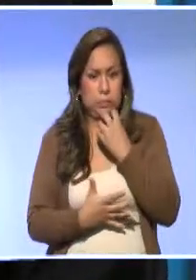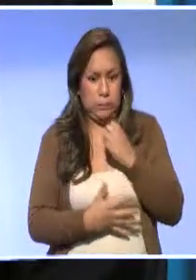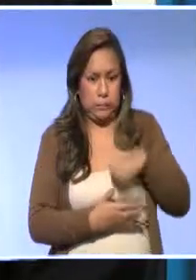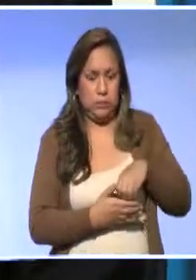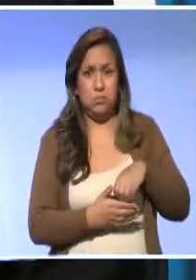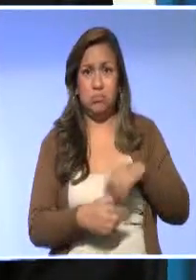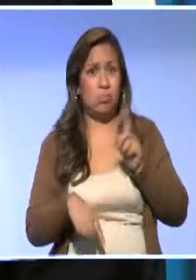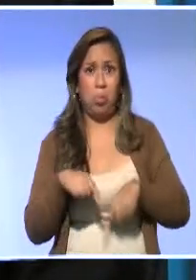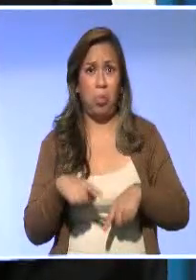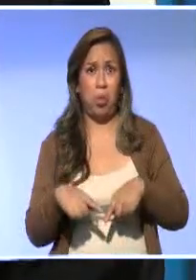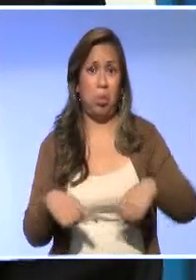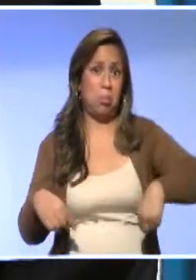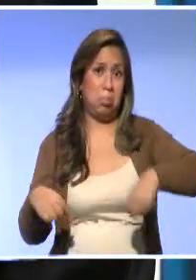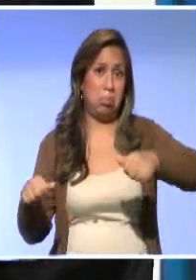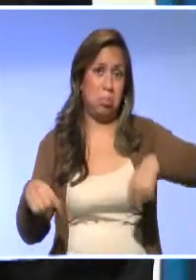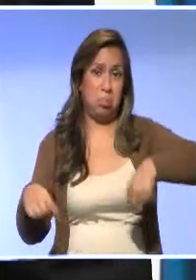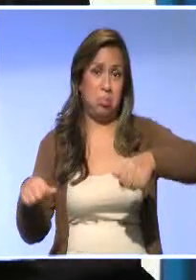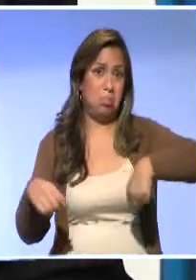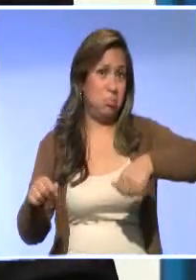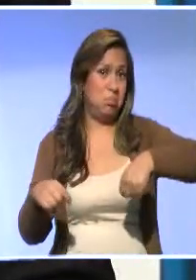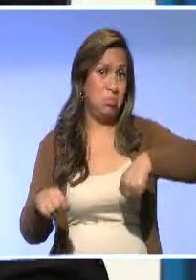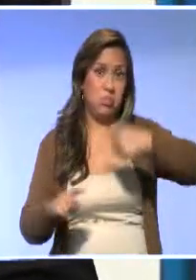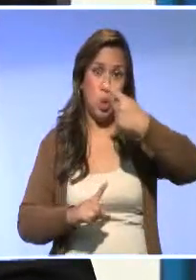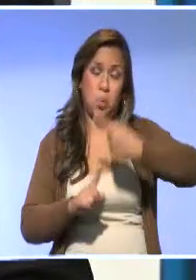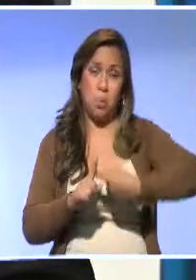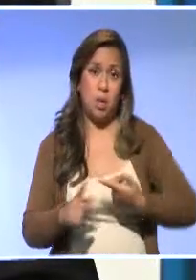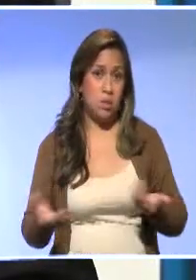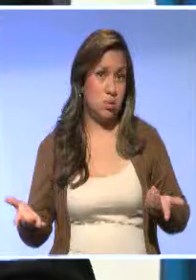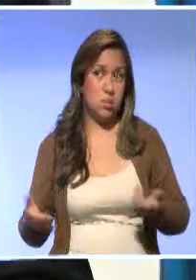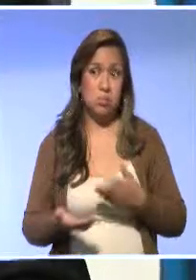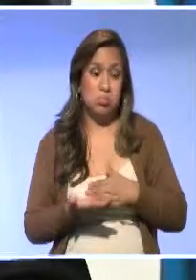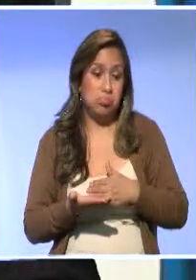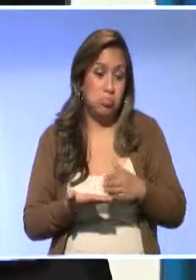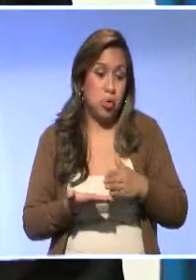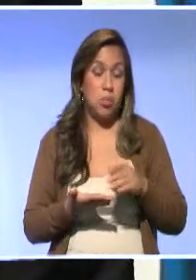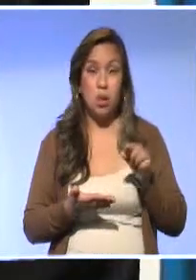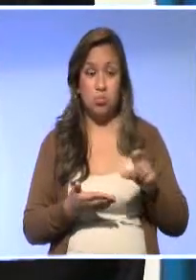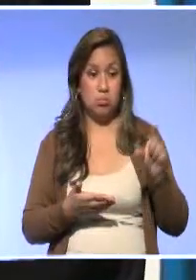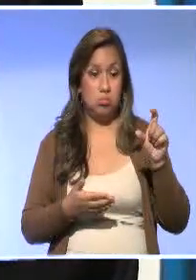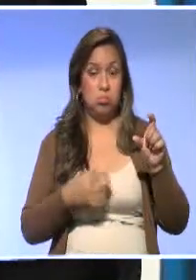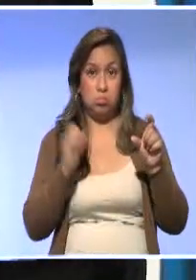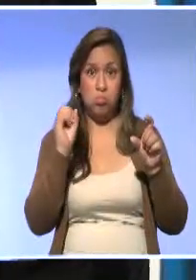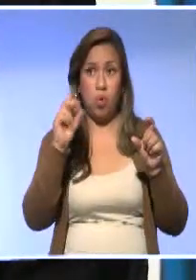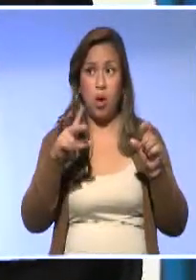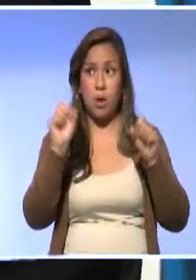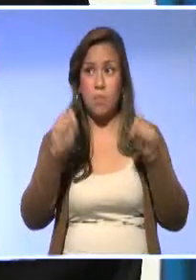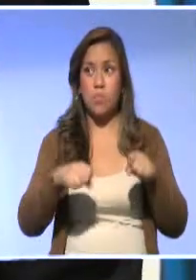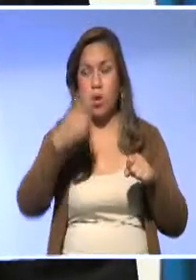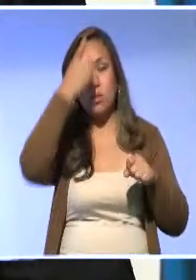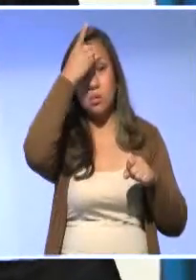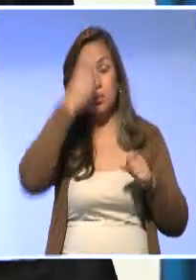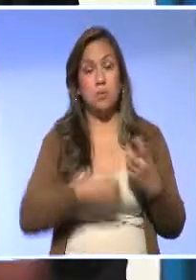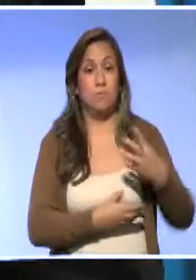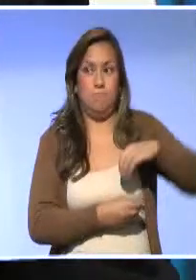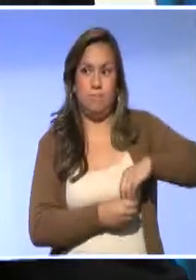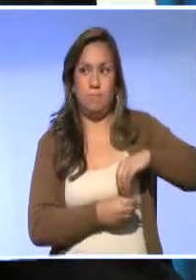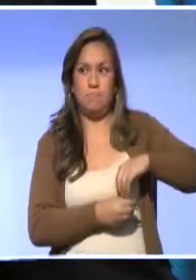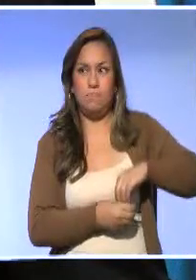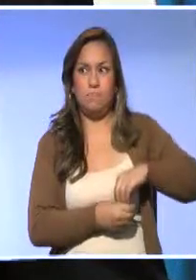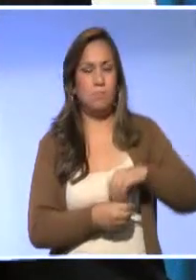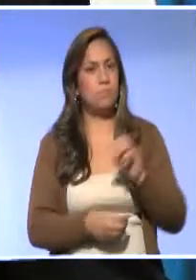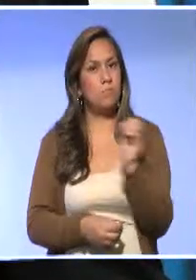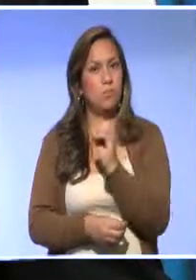los gastos mínimos que usted tiene en un mes y si le queda un excedente parte de ese excedente puede destinarlo o si es